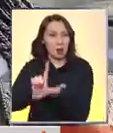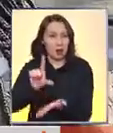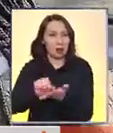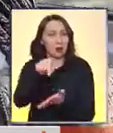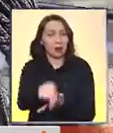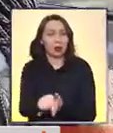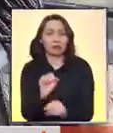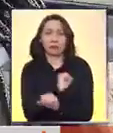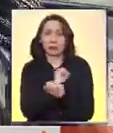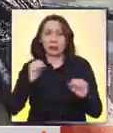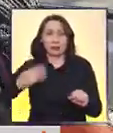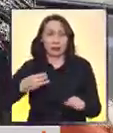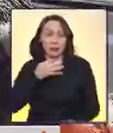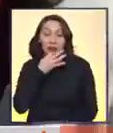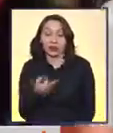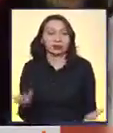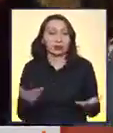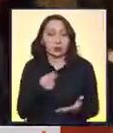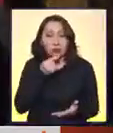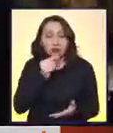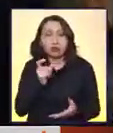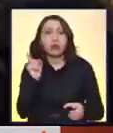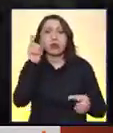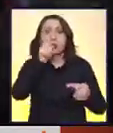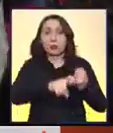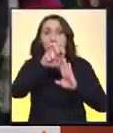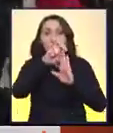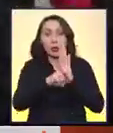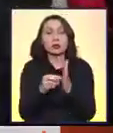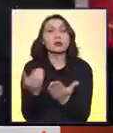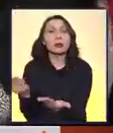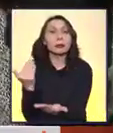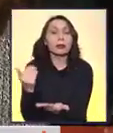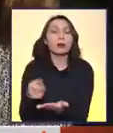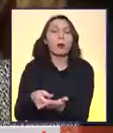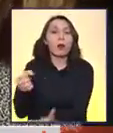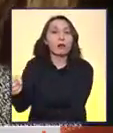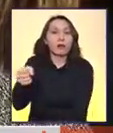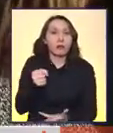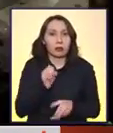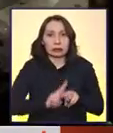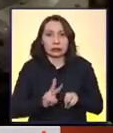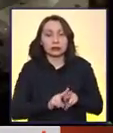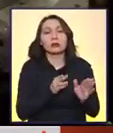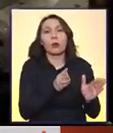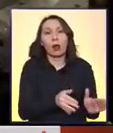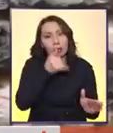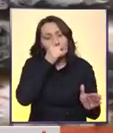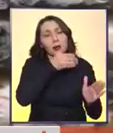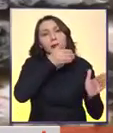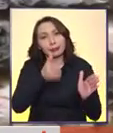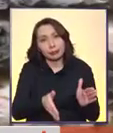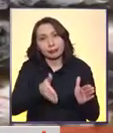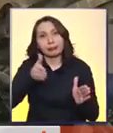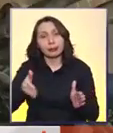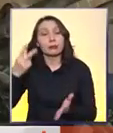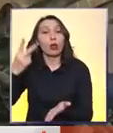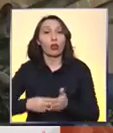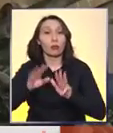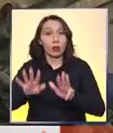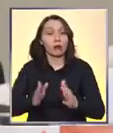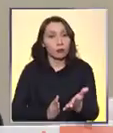será imposible. Aseguran que recién postularán a proyectos para obtener recursos y arreglarlo por etapas, para así en 2019